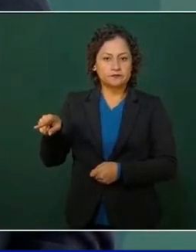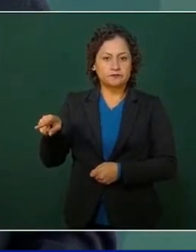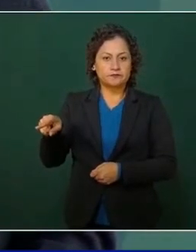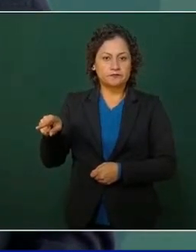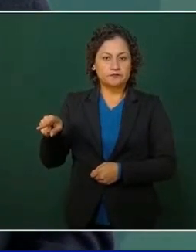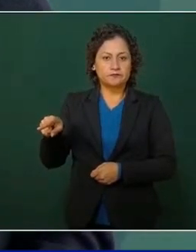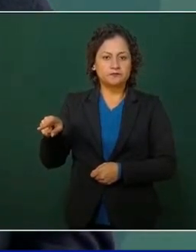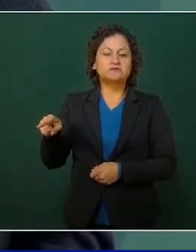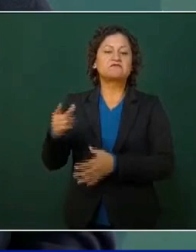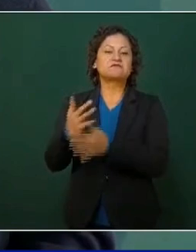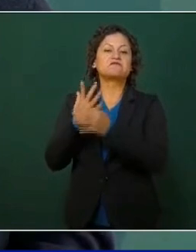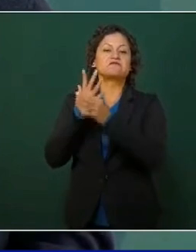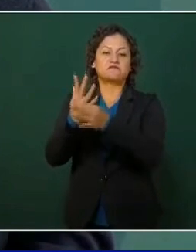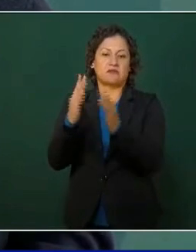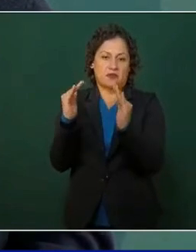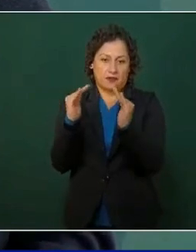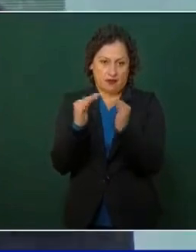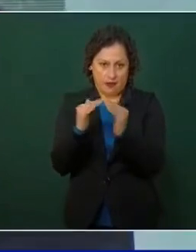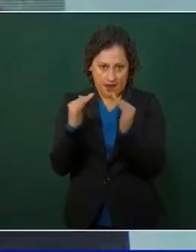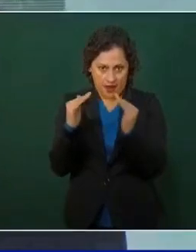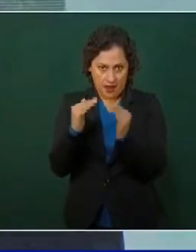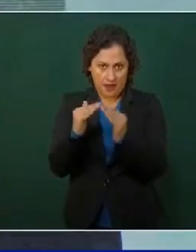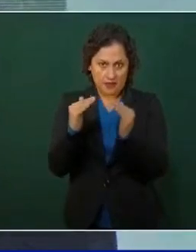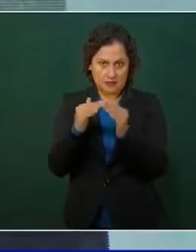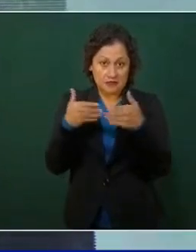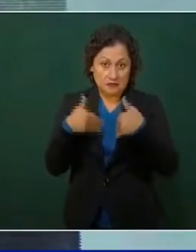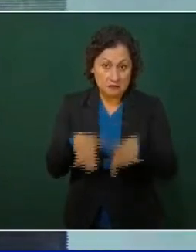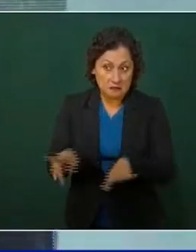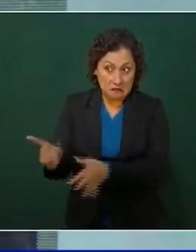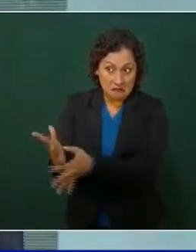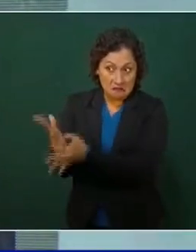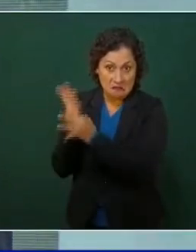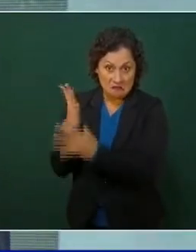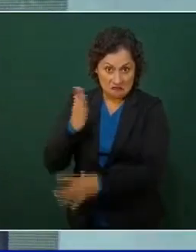una casa y que supuestamente era mía.